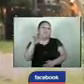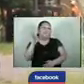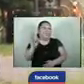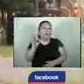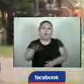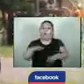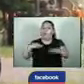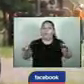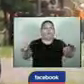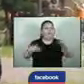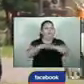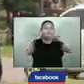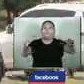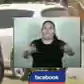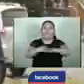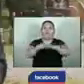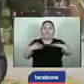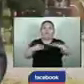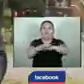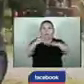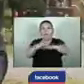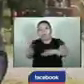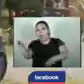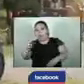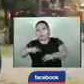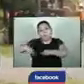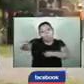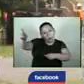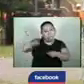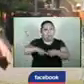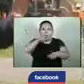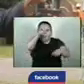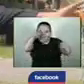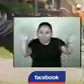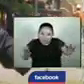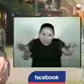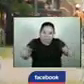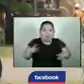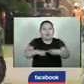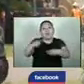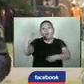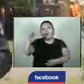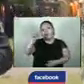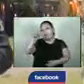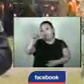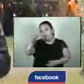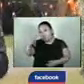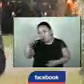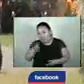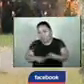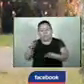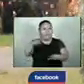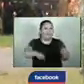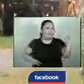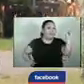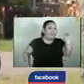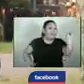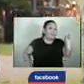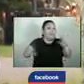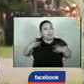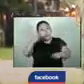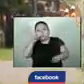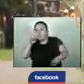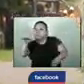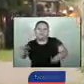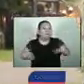vehicular de todas las personas que vienen de Apopa, que vienen de Aguilares, que vienen de Mejapa, que vienen de Quezaltepeque, que vienen de San Salvador y quieren ir a